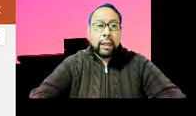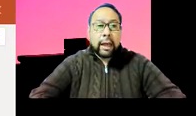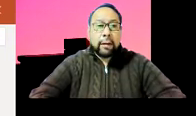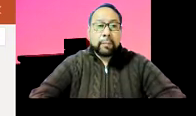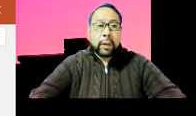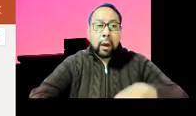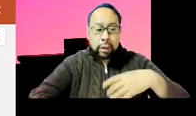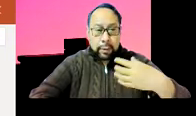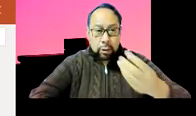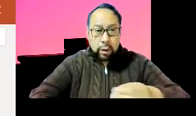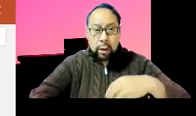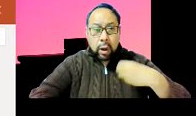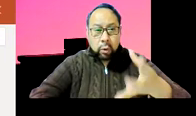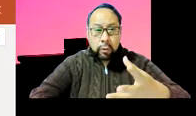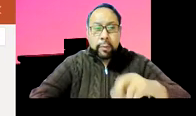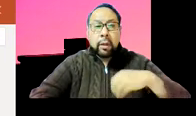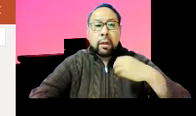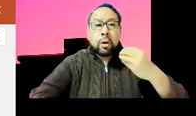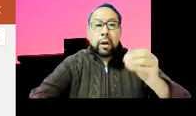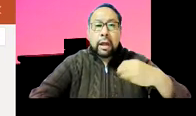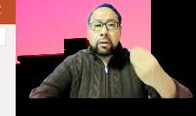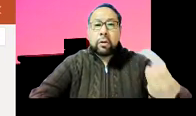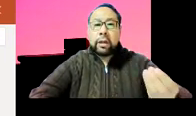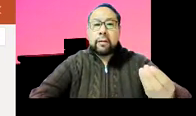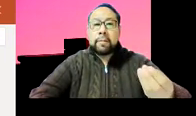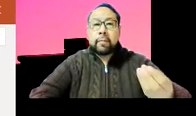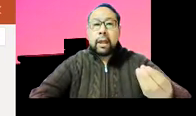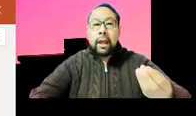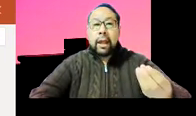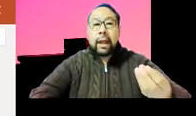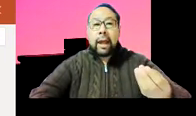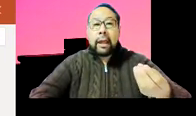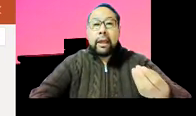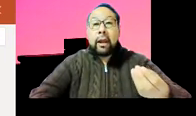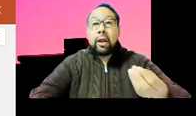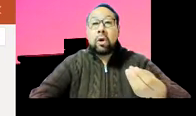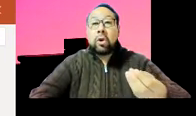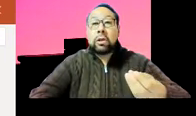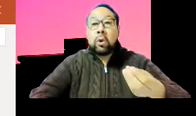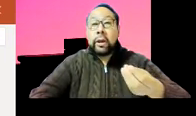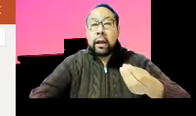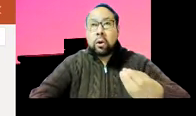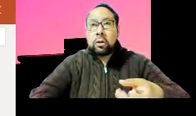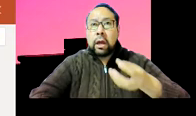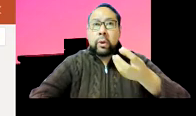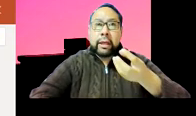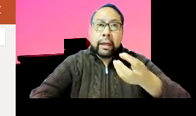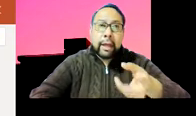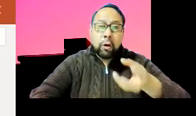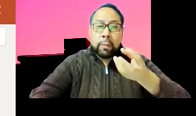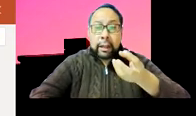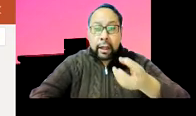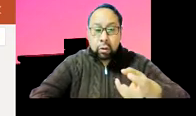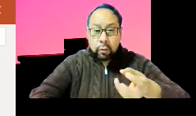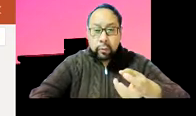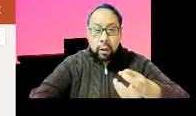que obligar a otra persona o a uno con razones a que reconozca una cosa, una